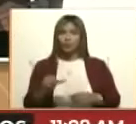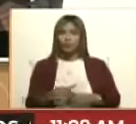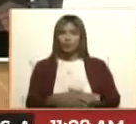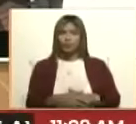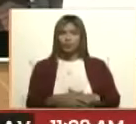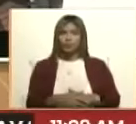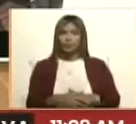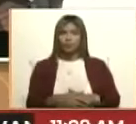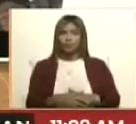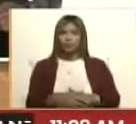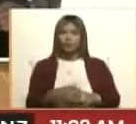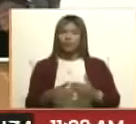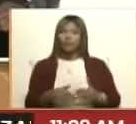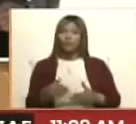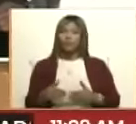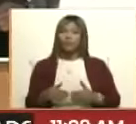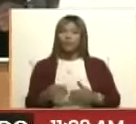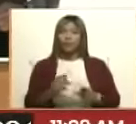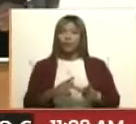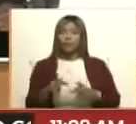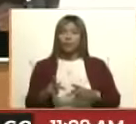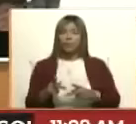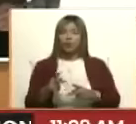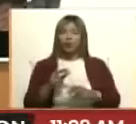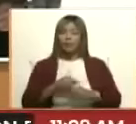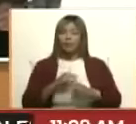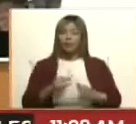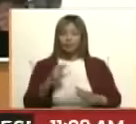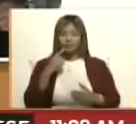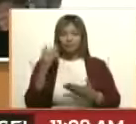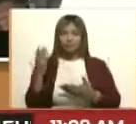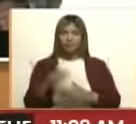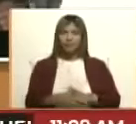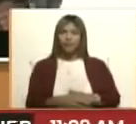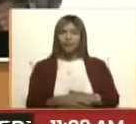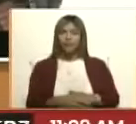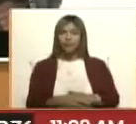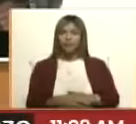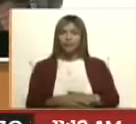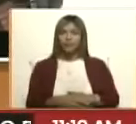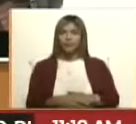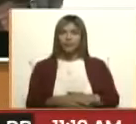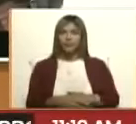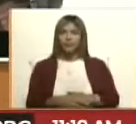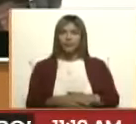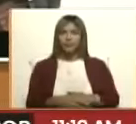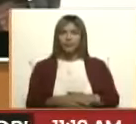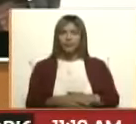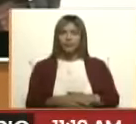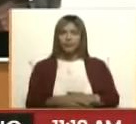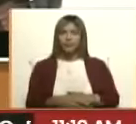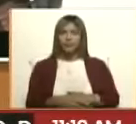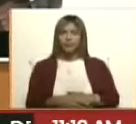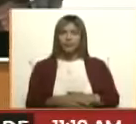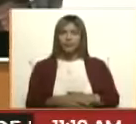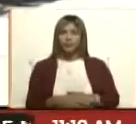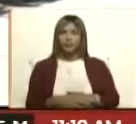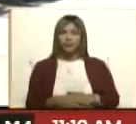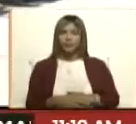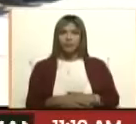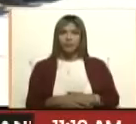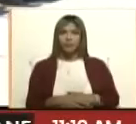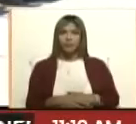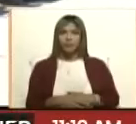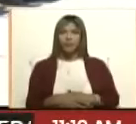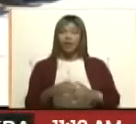del desplazamiento del Plan República. Adelante, Meisbert, muy buenos días, te escuchamos. Código que ha establecido el Comando Estratégico Operacional.